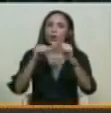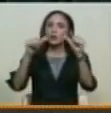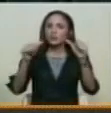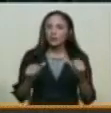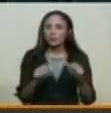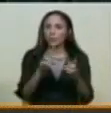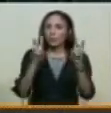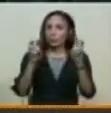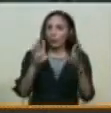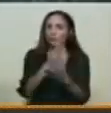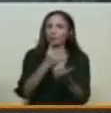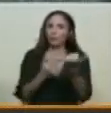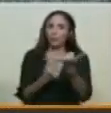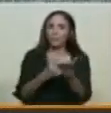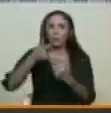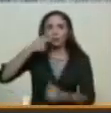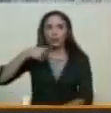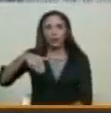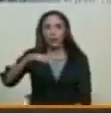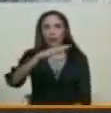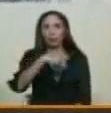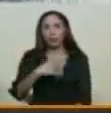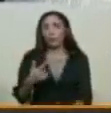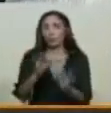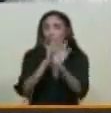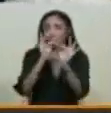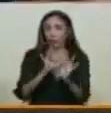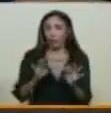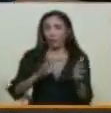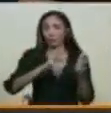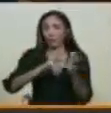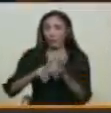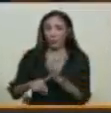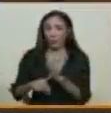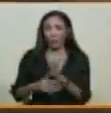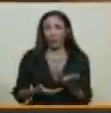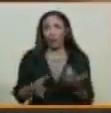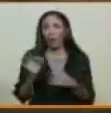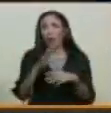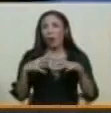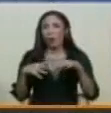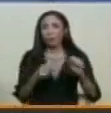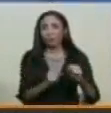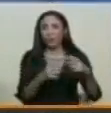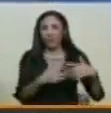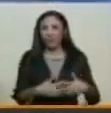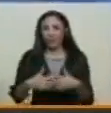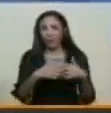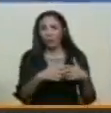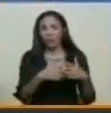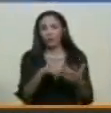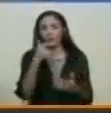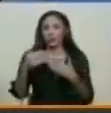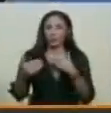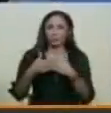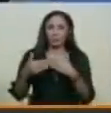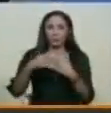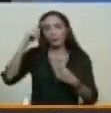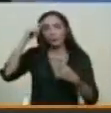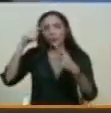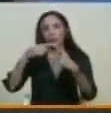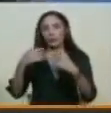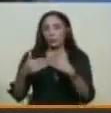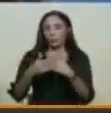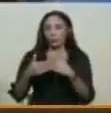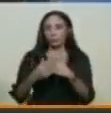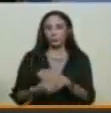al pueblo frente a la depredación de un sistema capitalista que cada vez se perfila como de acción